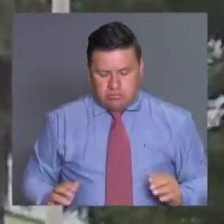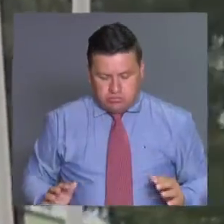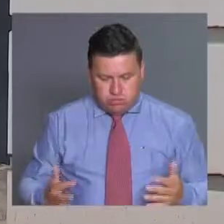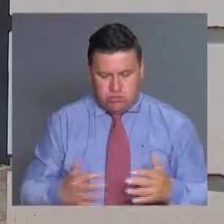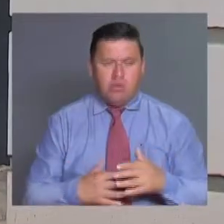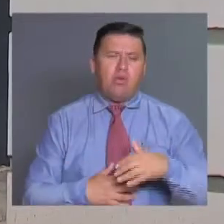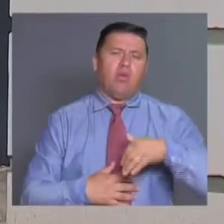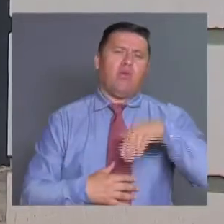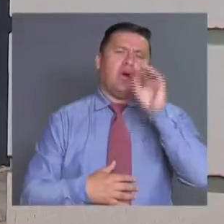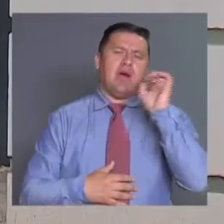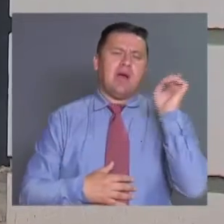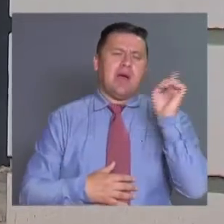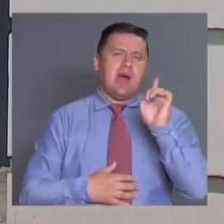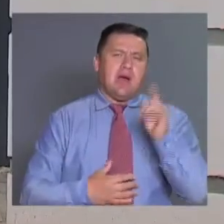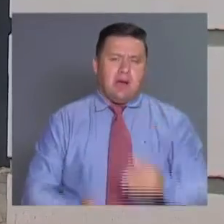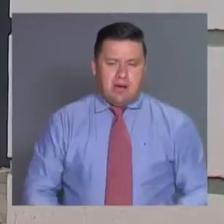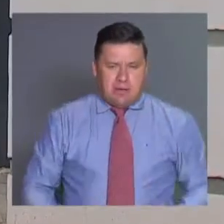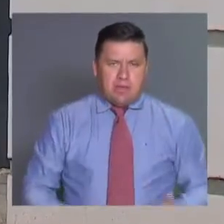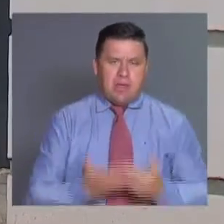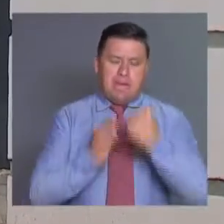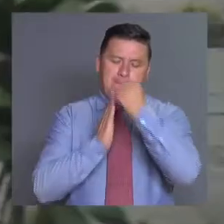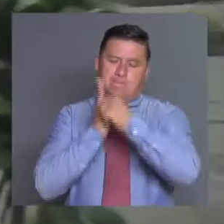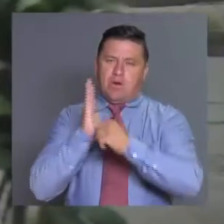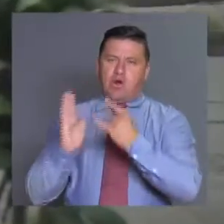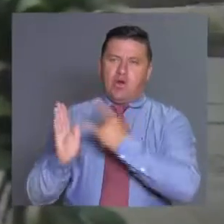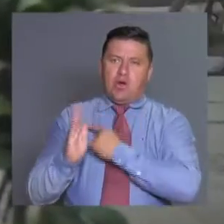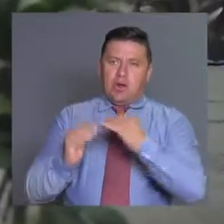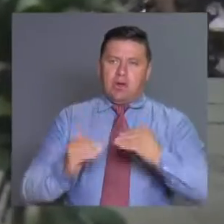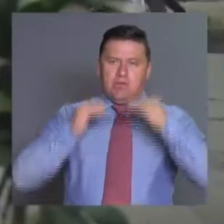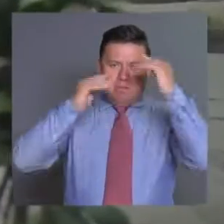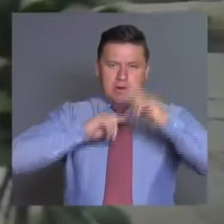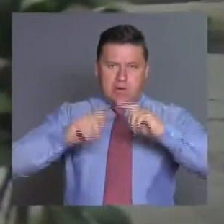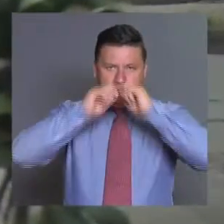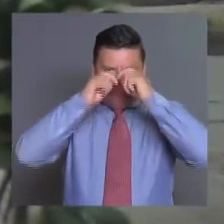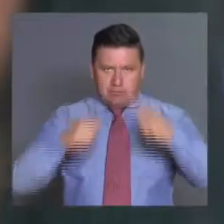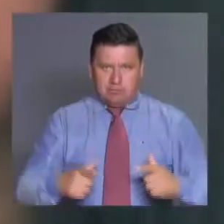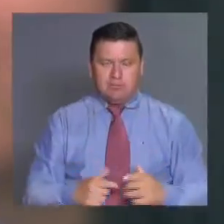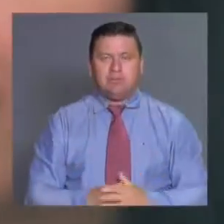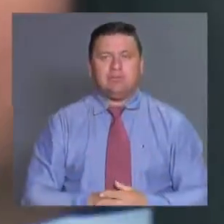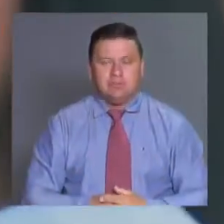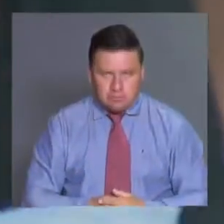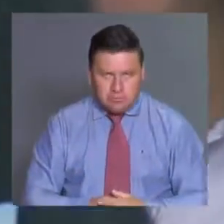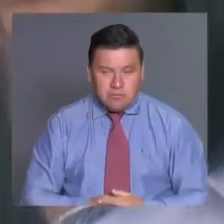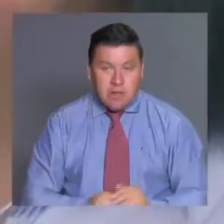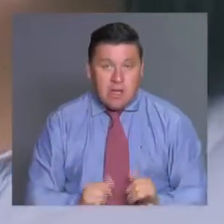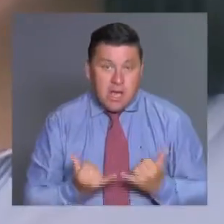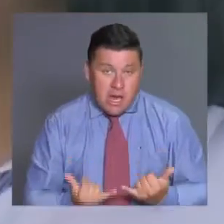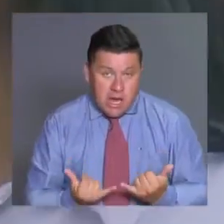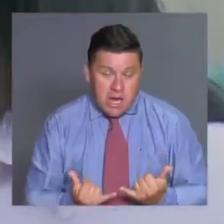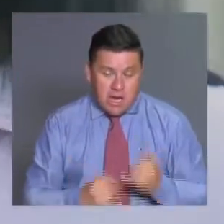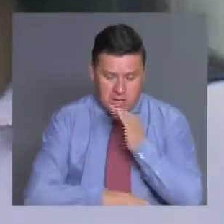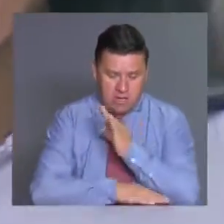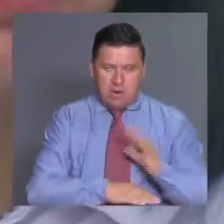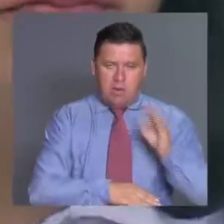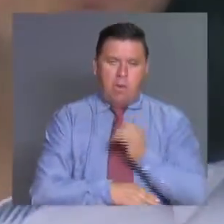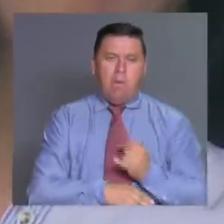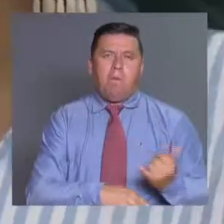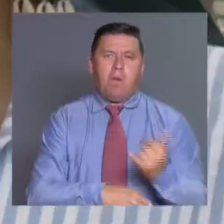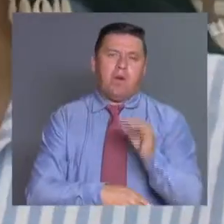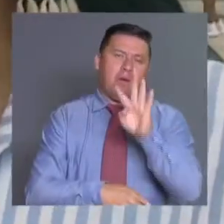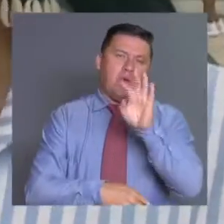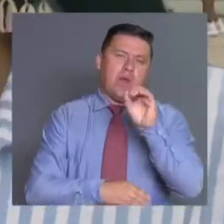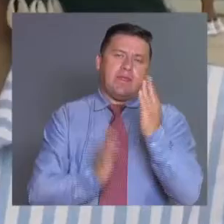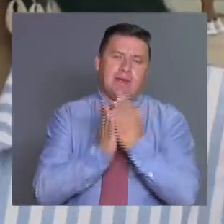que lleva varios años brindando programas de educación superior a sus habitantes actualmente pues el certamen cuenta con